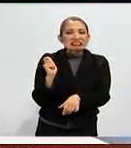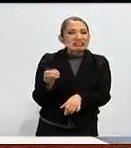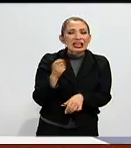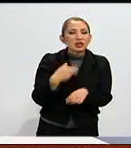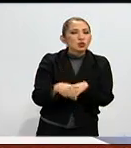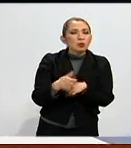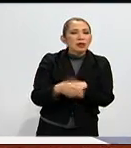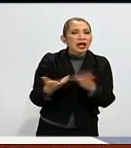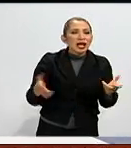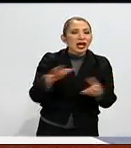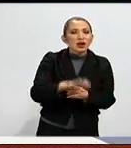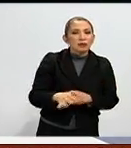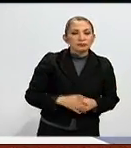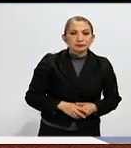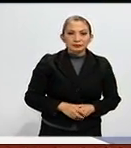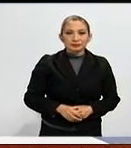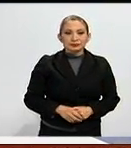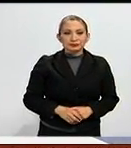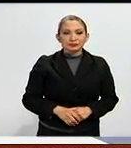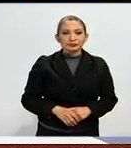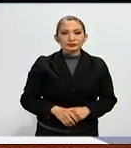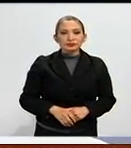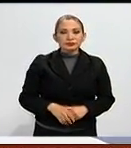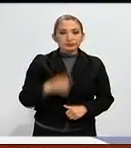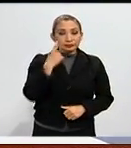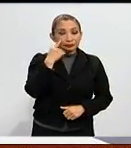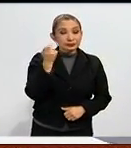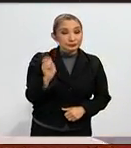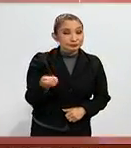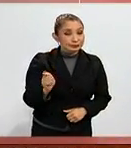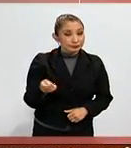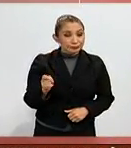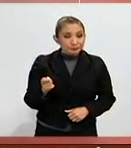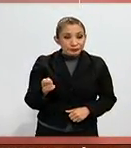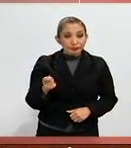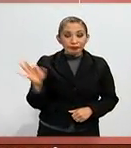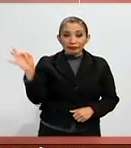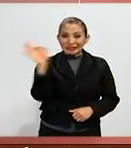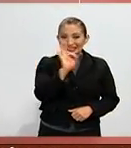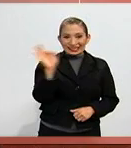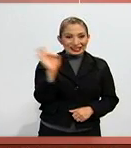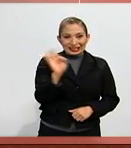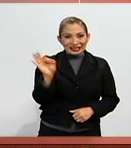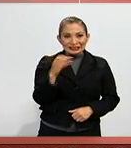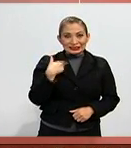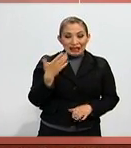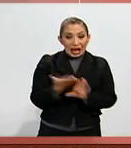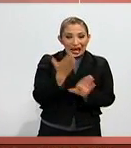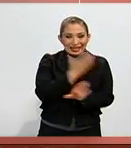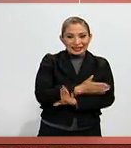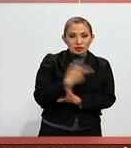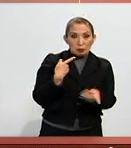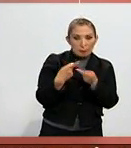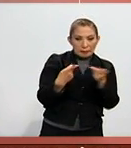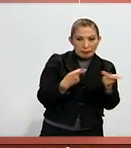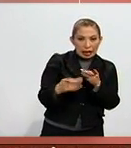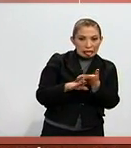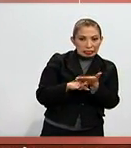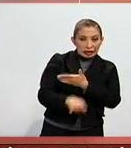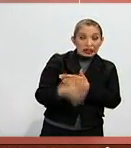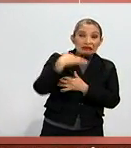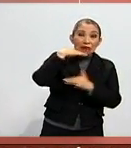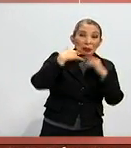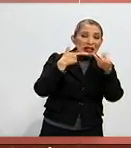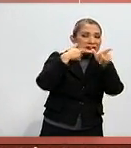esta cifra, doctor Agüet? Pues significa, Pati, que si no se toman las medidas y no bajamos los